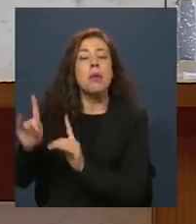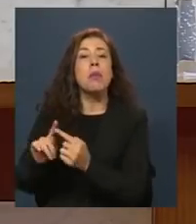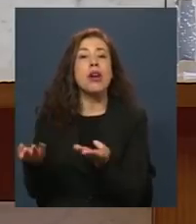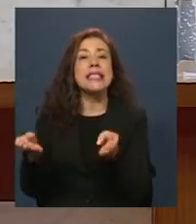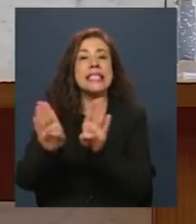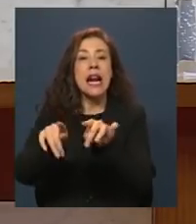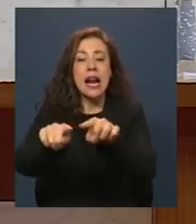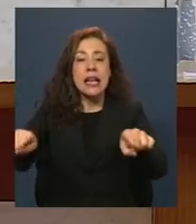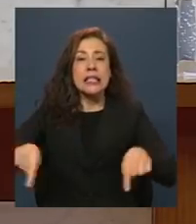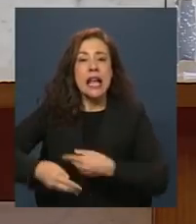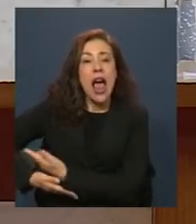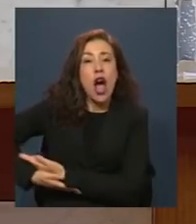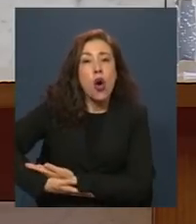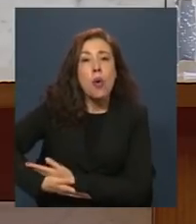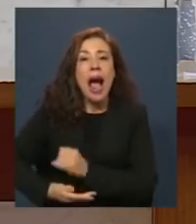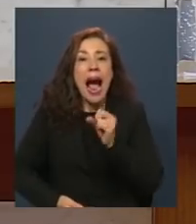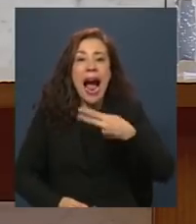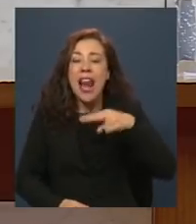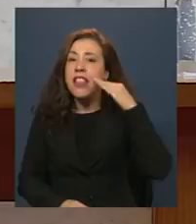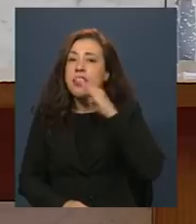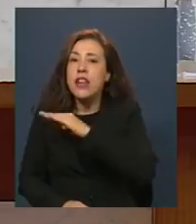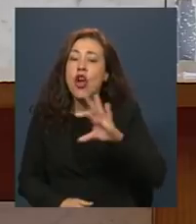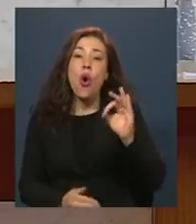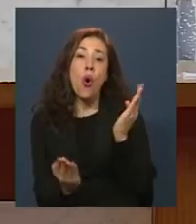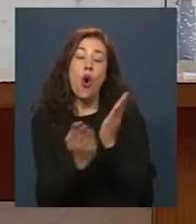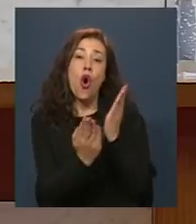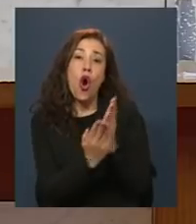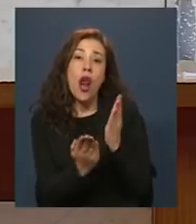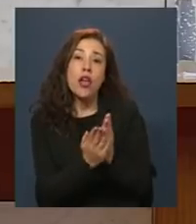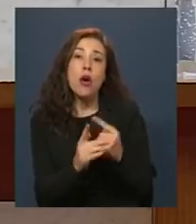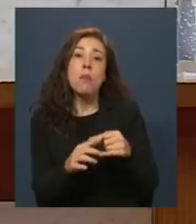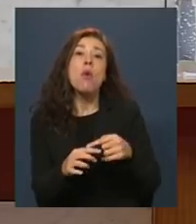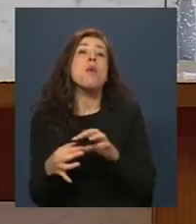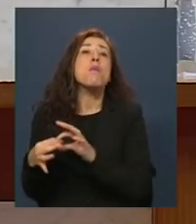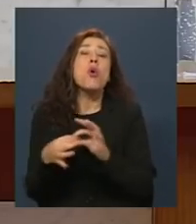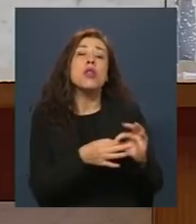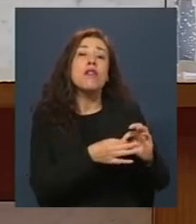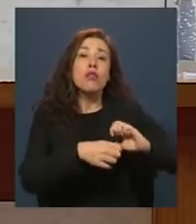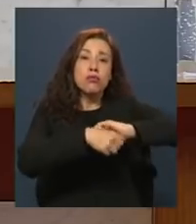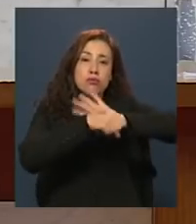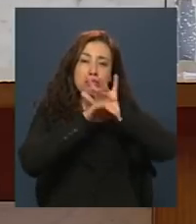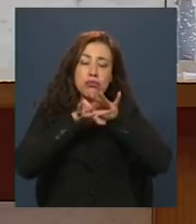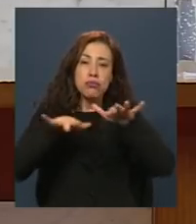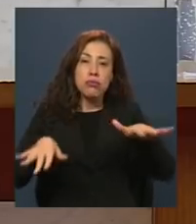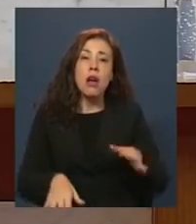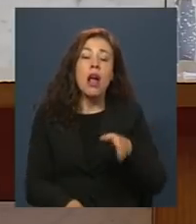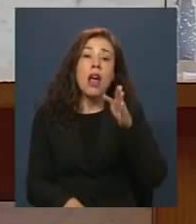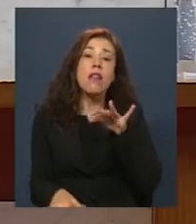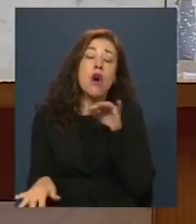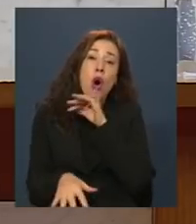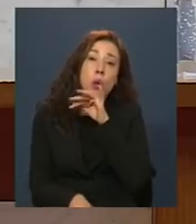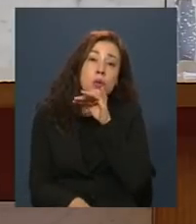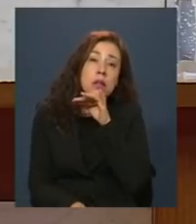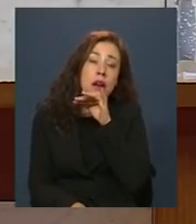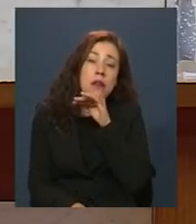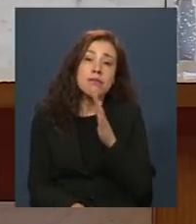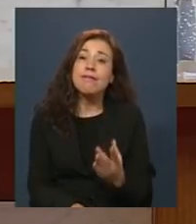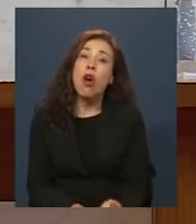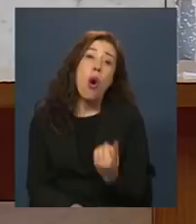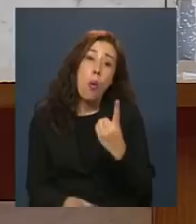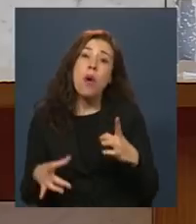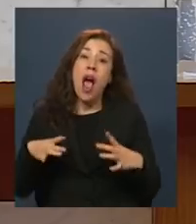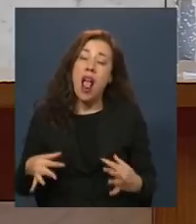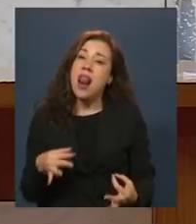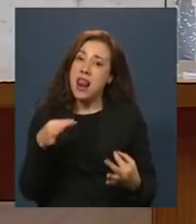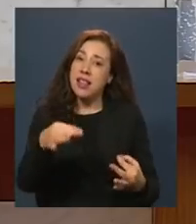de salas cunas, jardines infantiles o colegios en el contexto de pandemia, y que hubieran hecho uso de al menos una